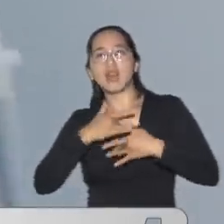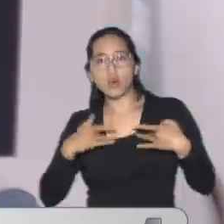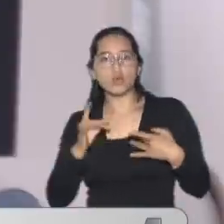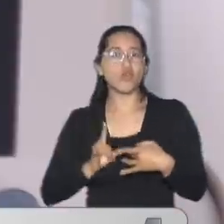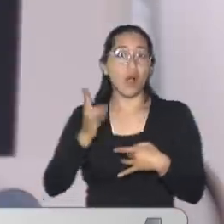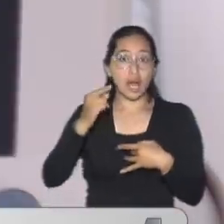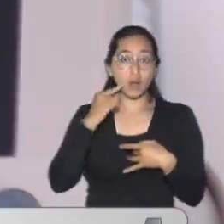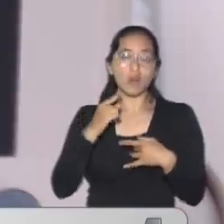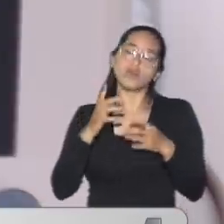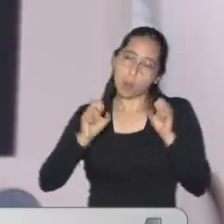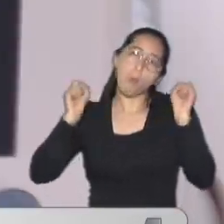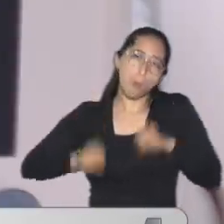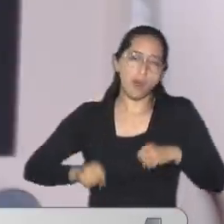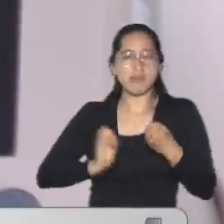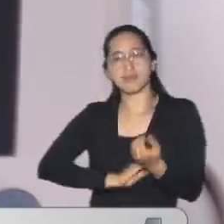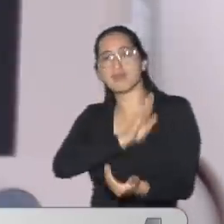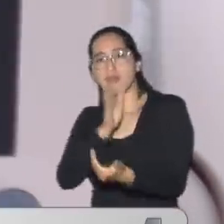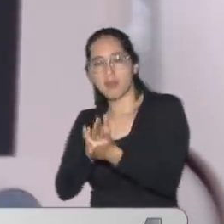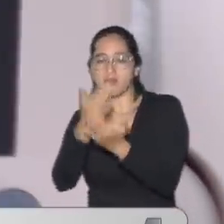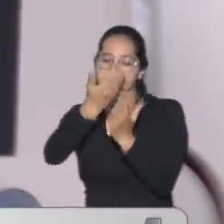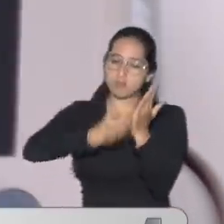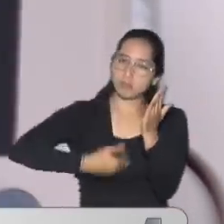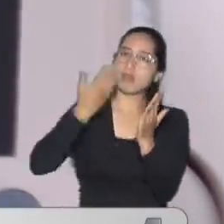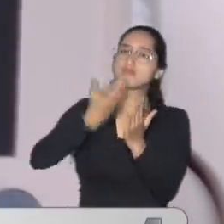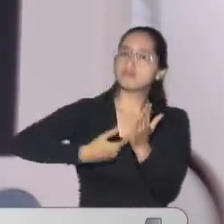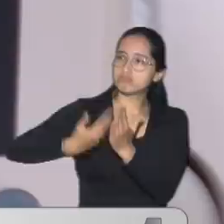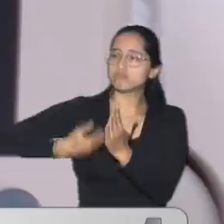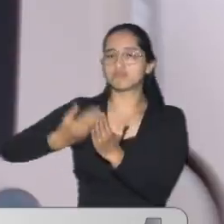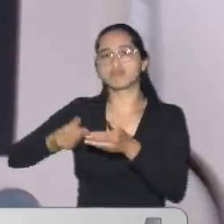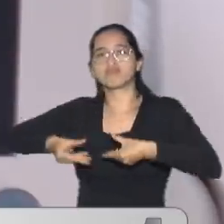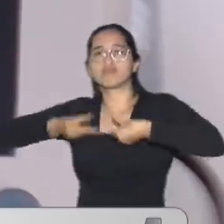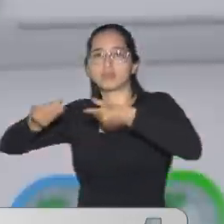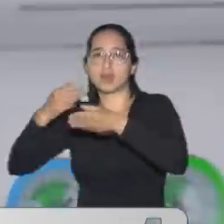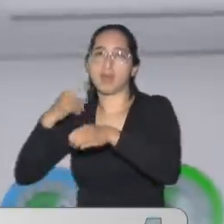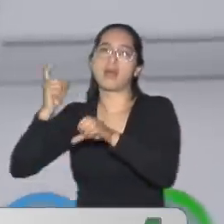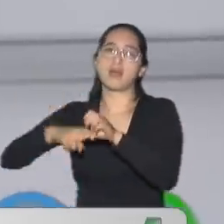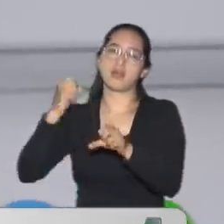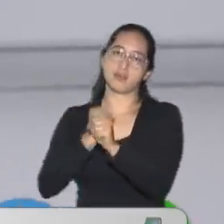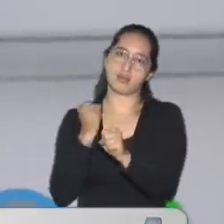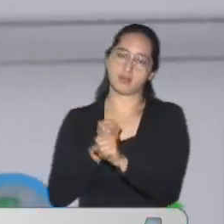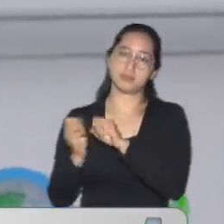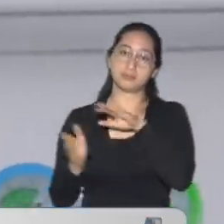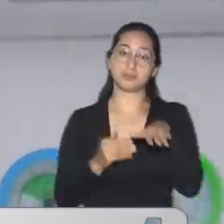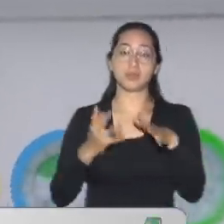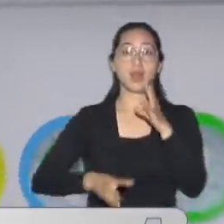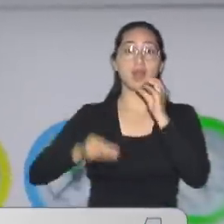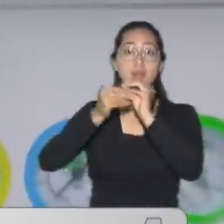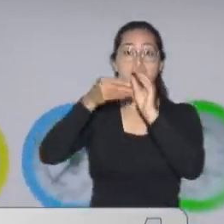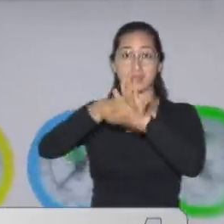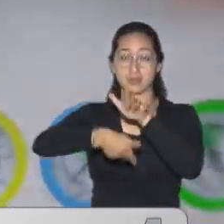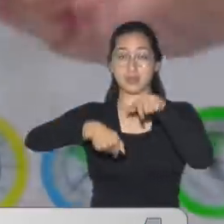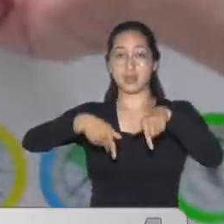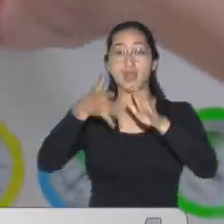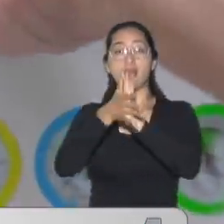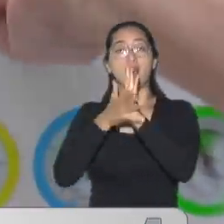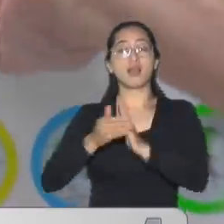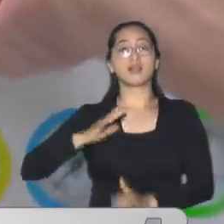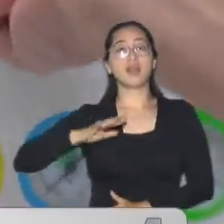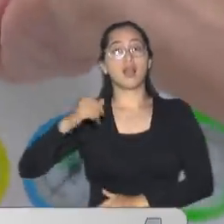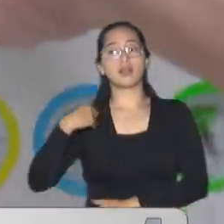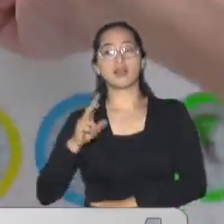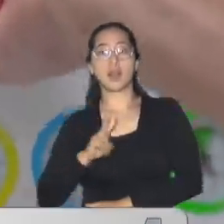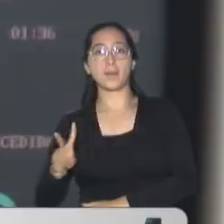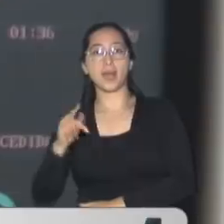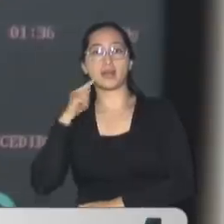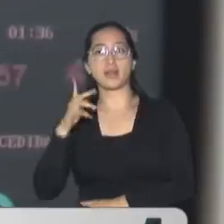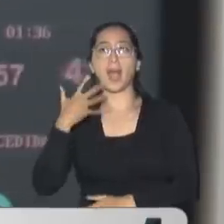realmente dramática. También en las últimas horas, la Secretaría de Salud del Valle reportó que 99 pacientes en el departamento tuvieron